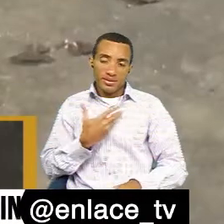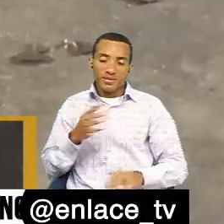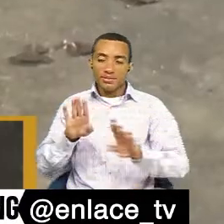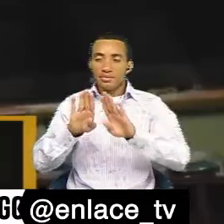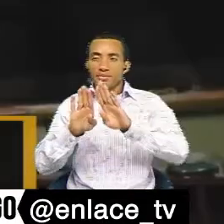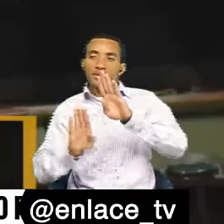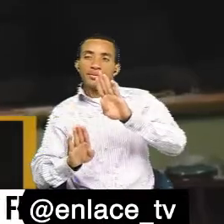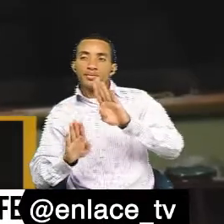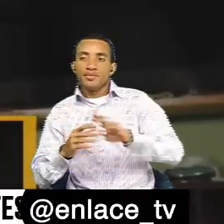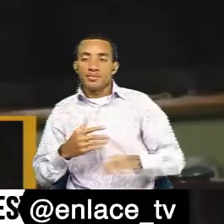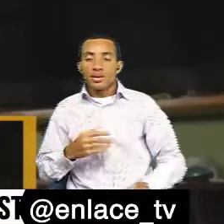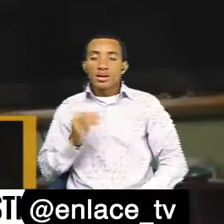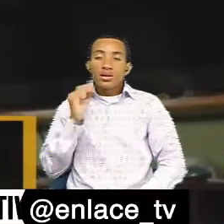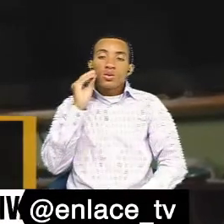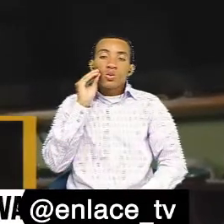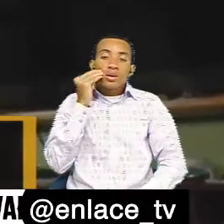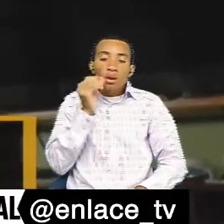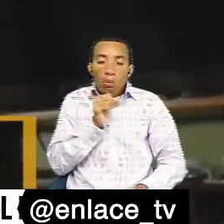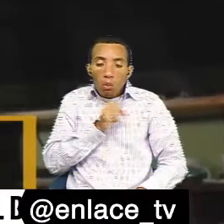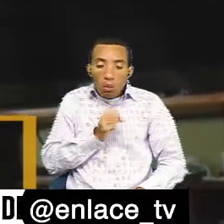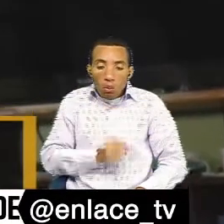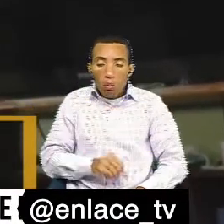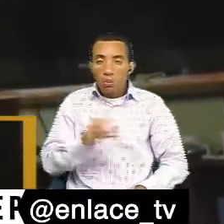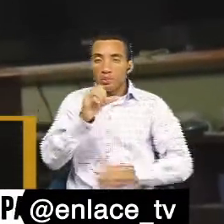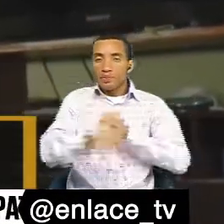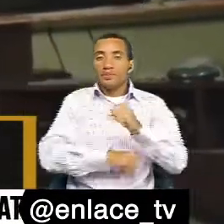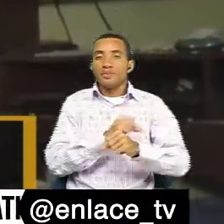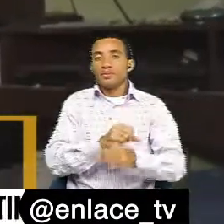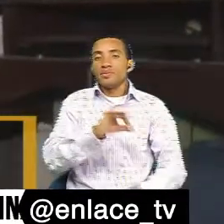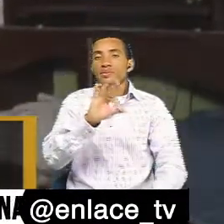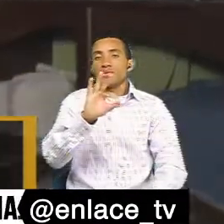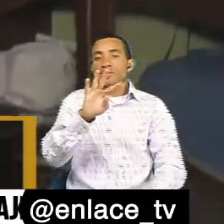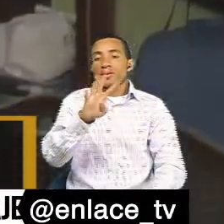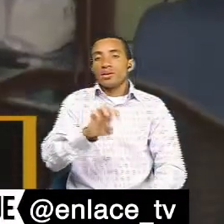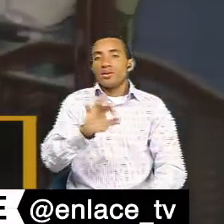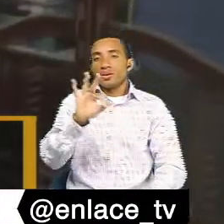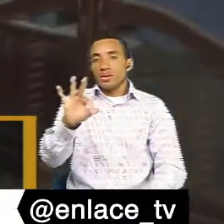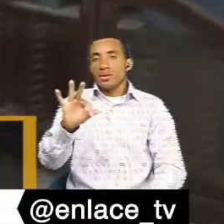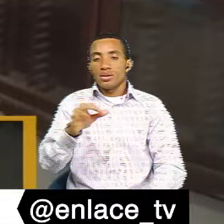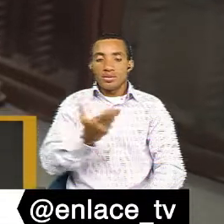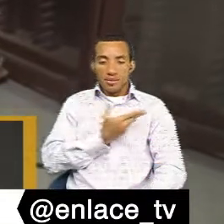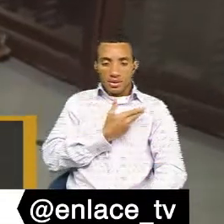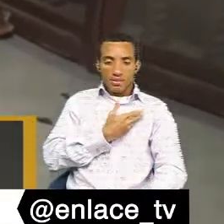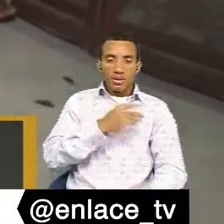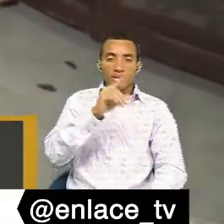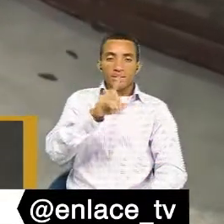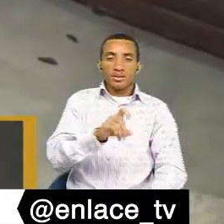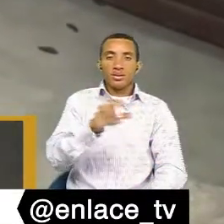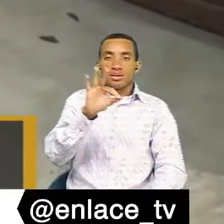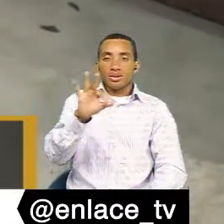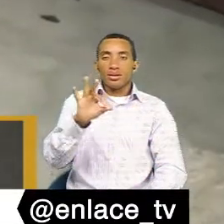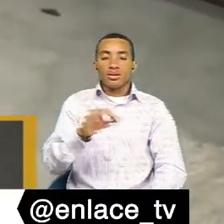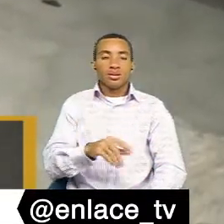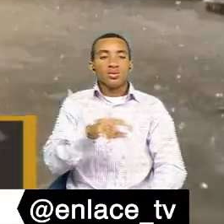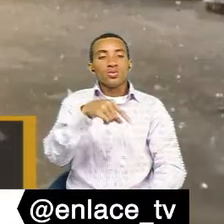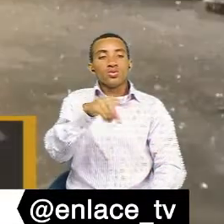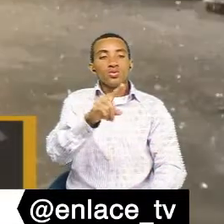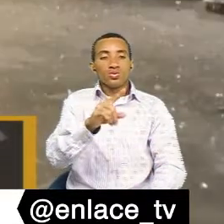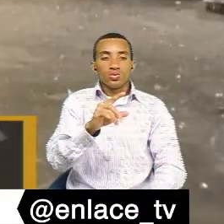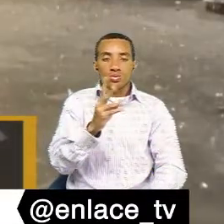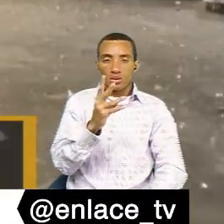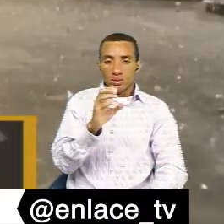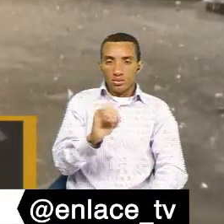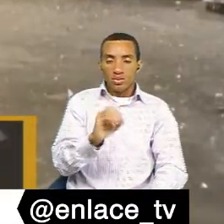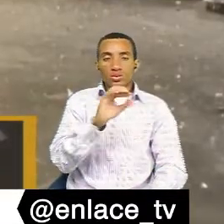mi abuela, que tiene 93 años, mi mamá, que tiene 60 años, y el esposo de ella, que tiene 57 años. Según